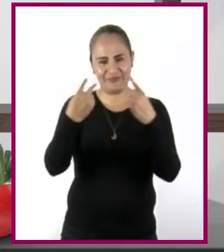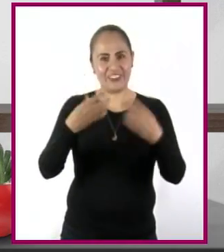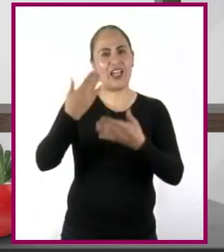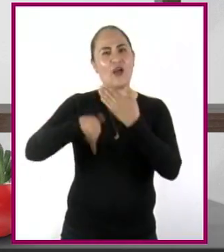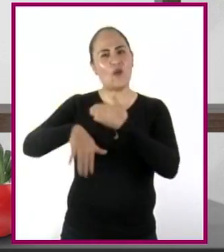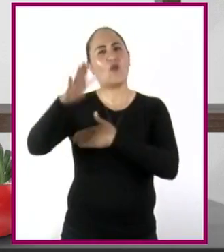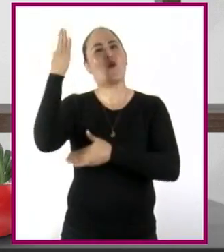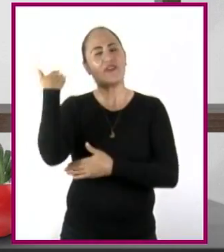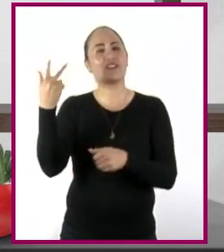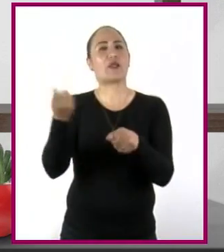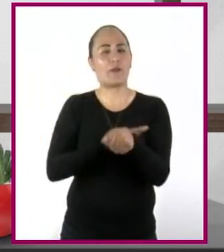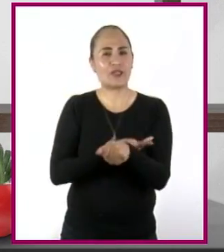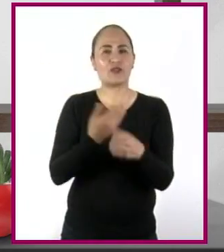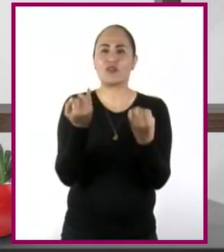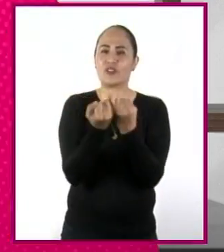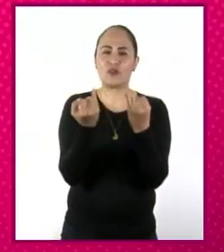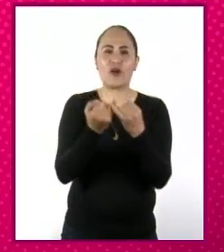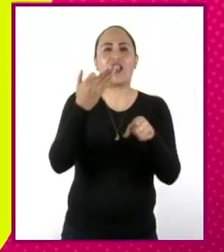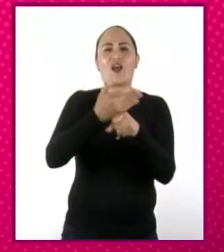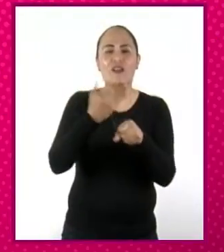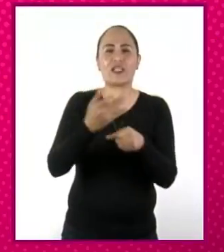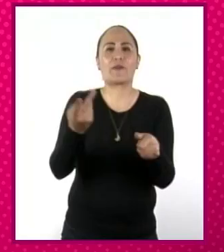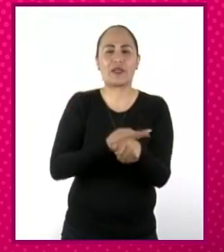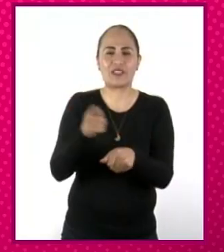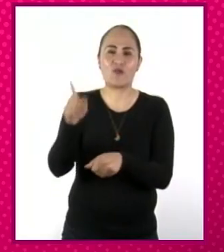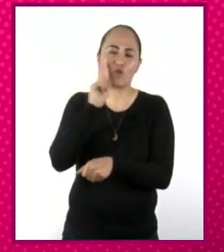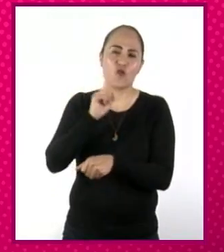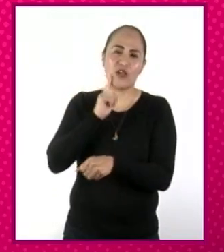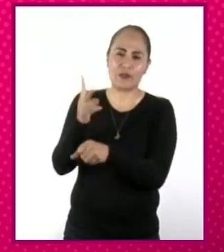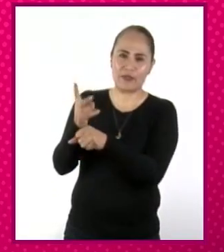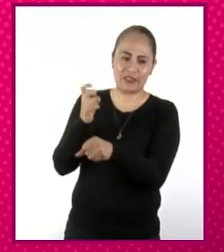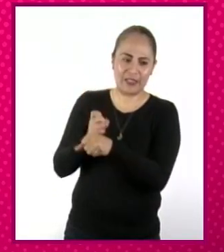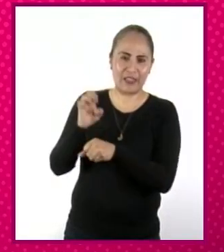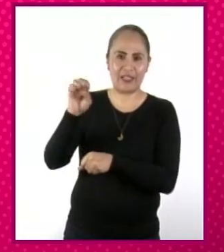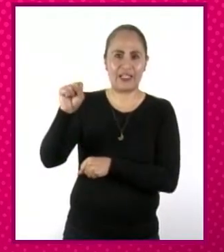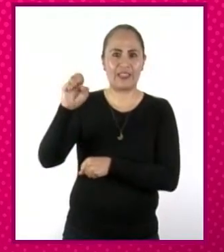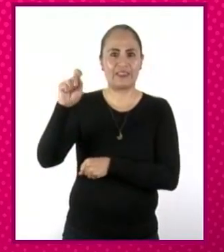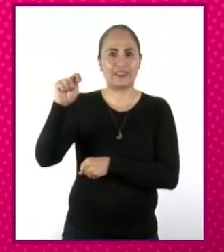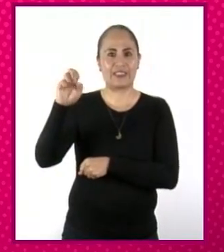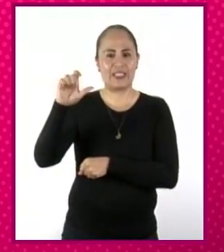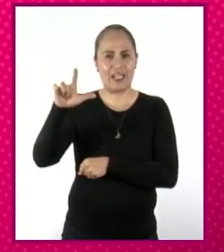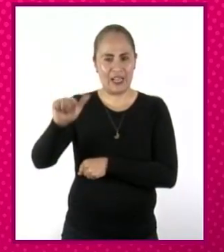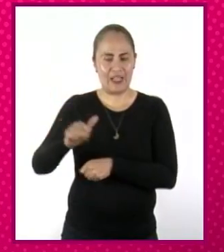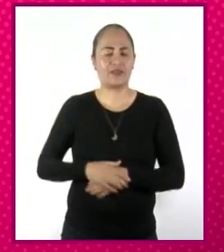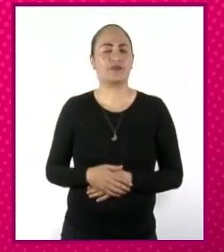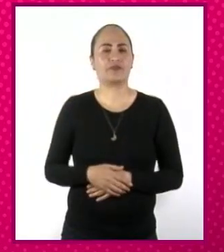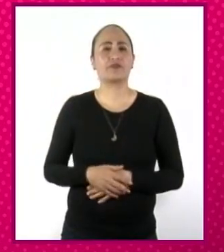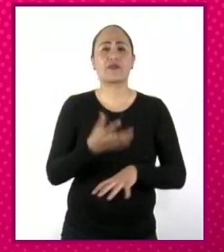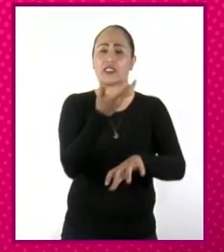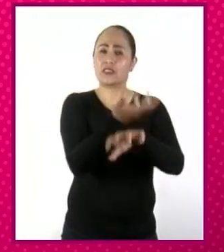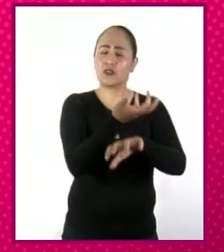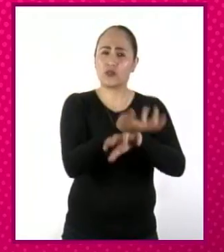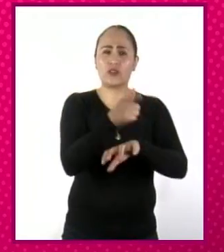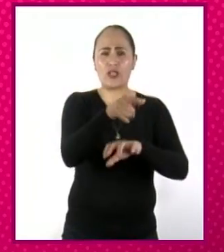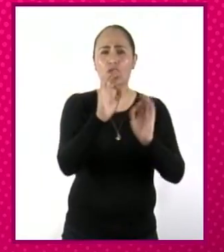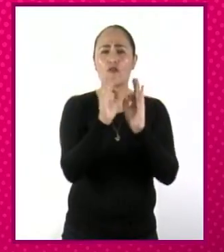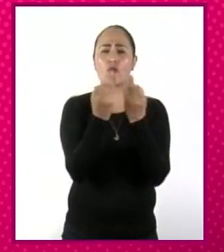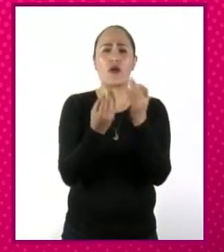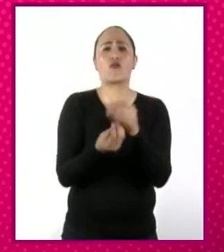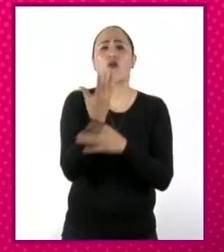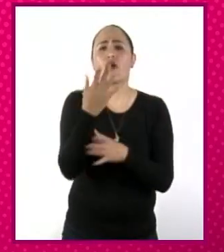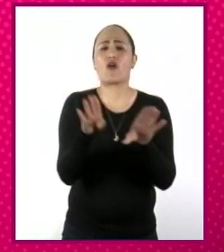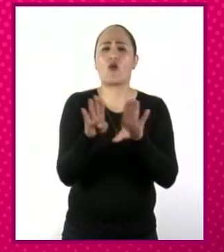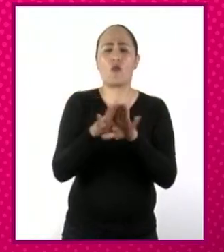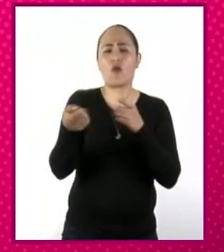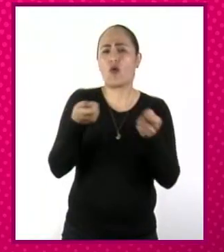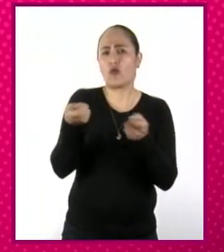el presente con nuestra invitada Estela Báez. Estados Unidos va a presentar ante el mundo un nuevo modelo de organización del poder.